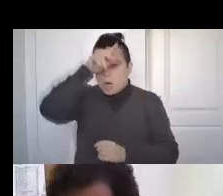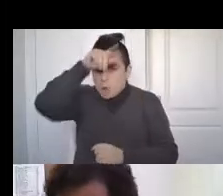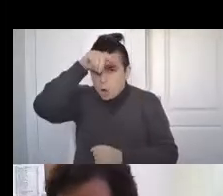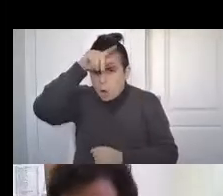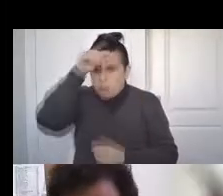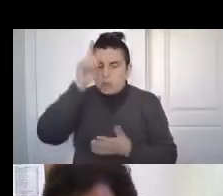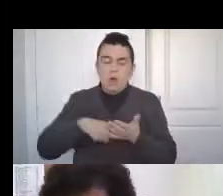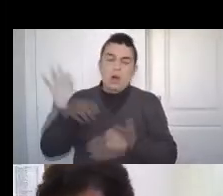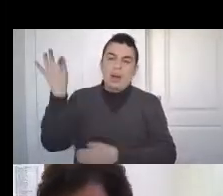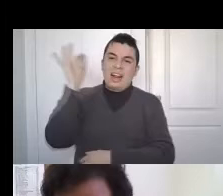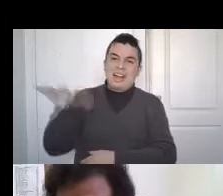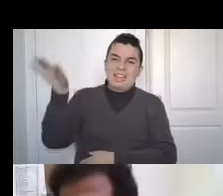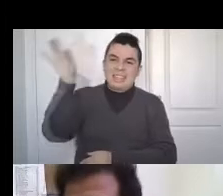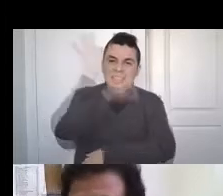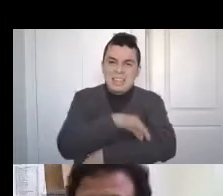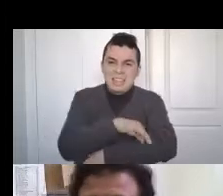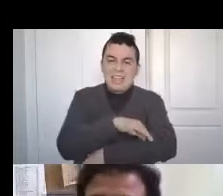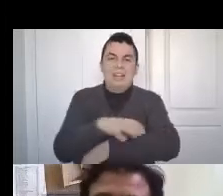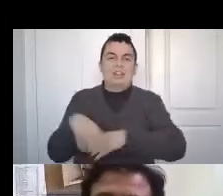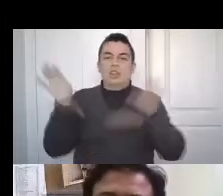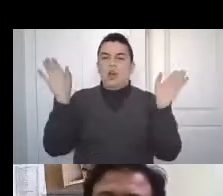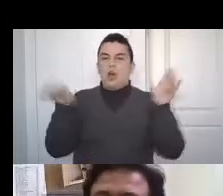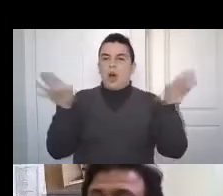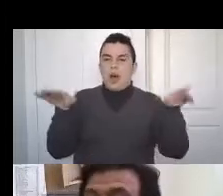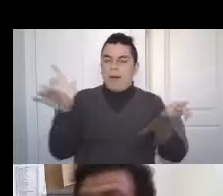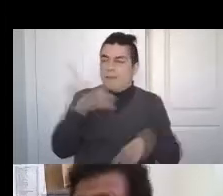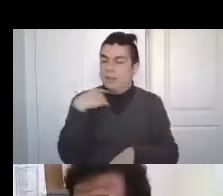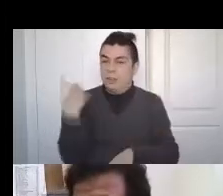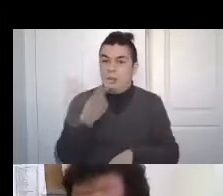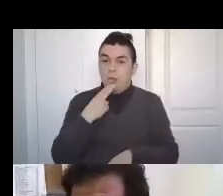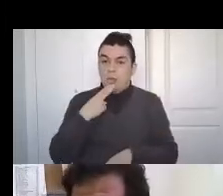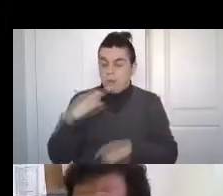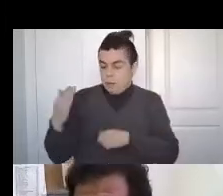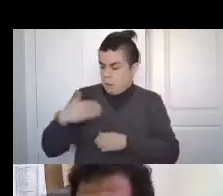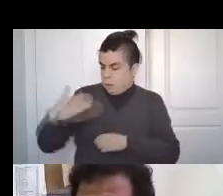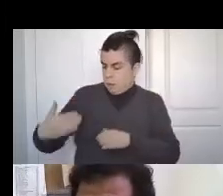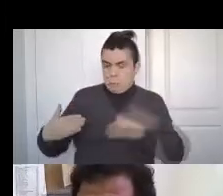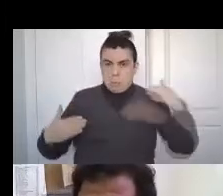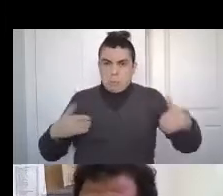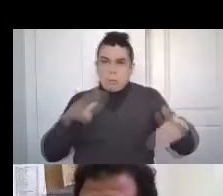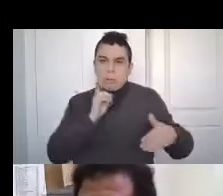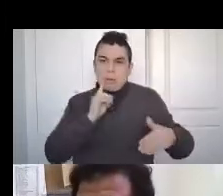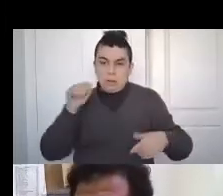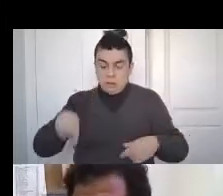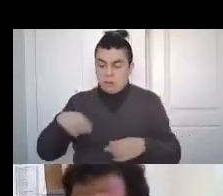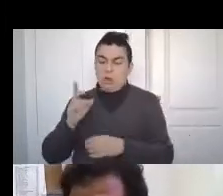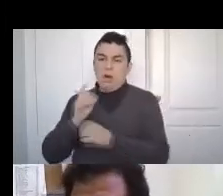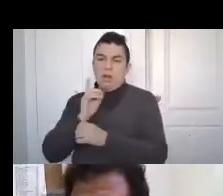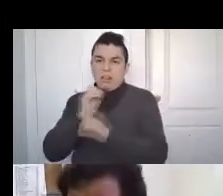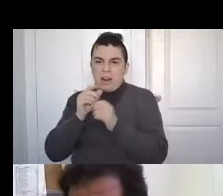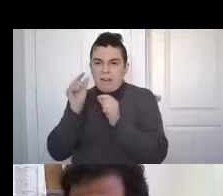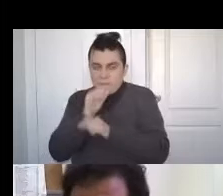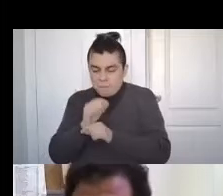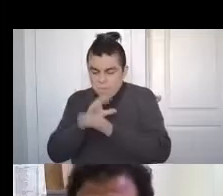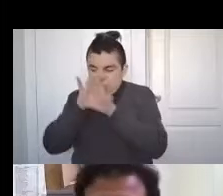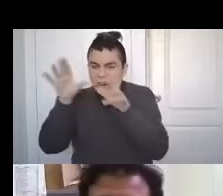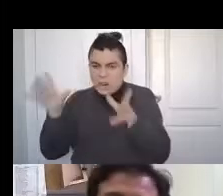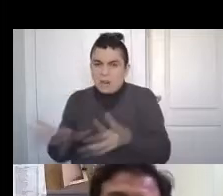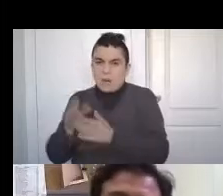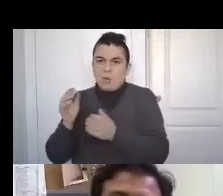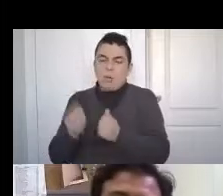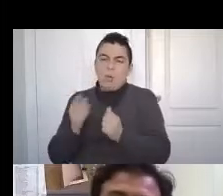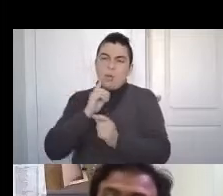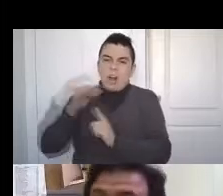que ellos conviven con nosotros cotidianamente y también cargan con su propia microbiota, bacterias, virus, parásitos,